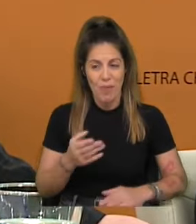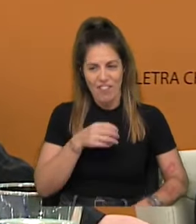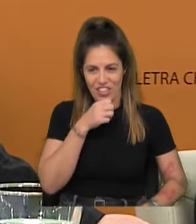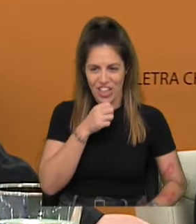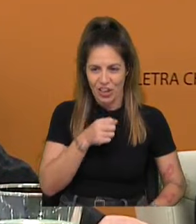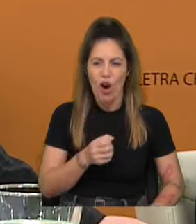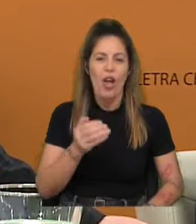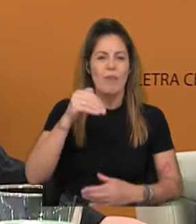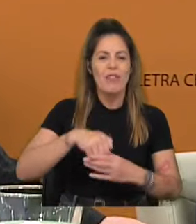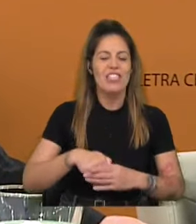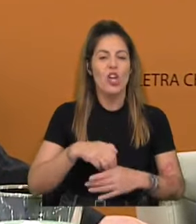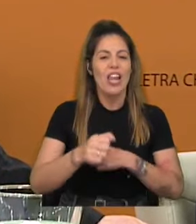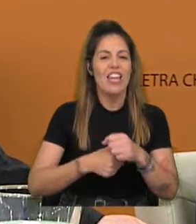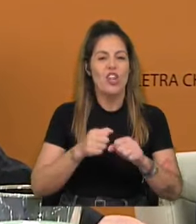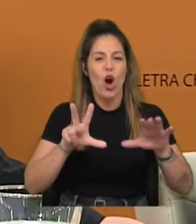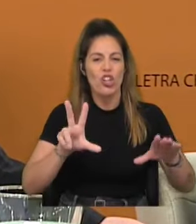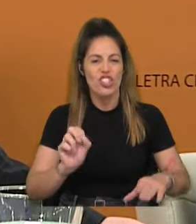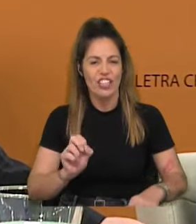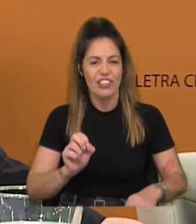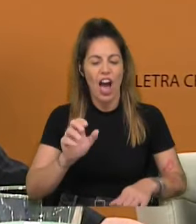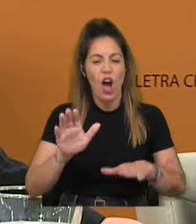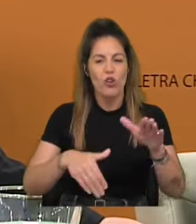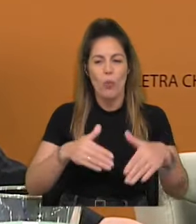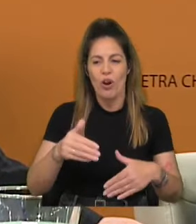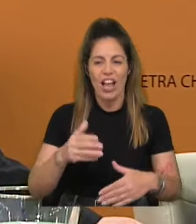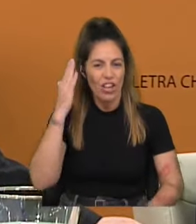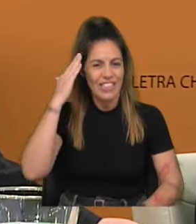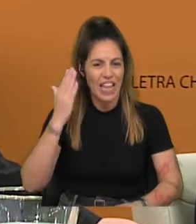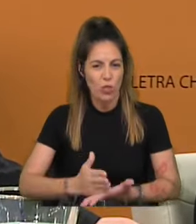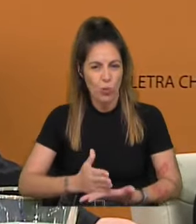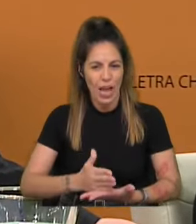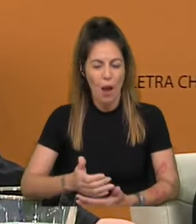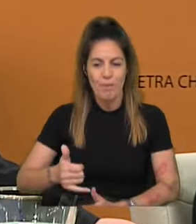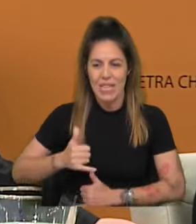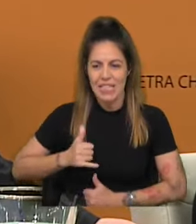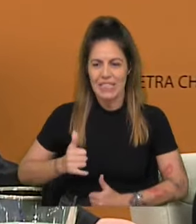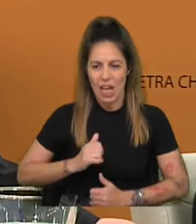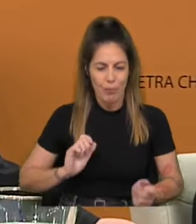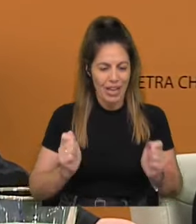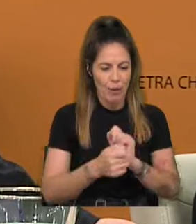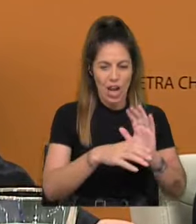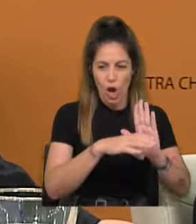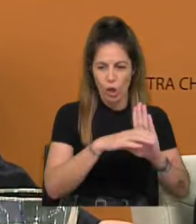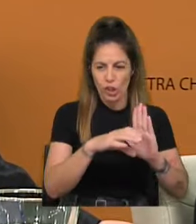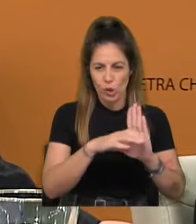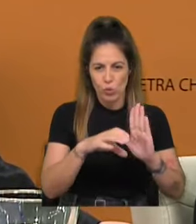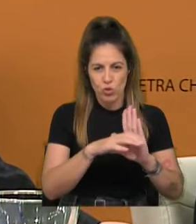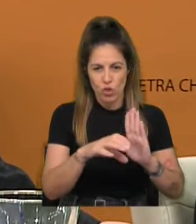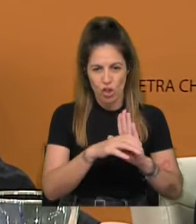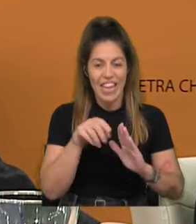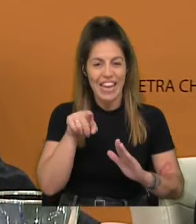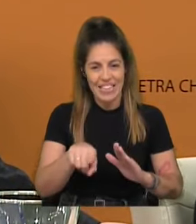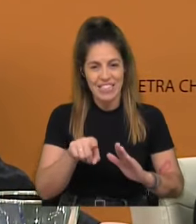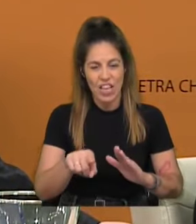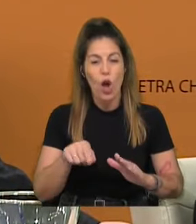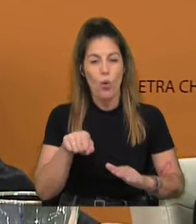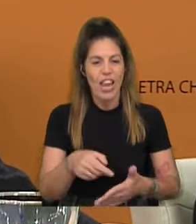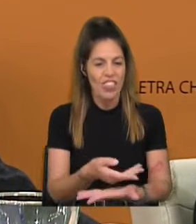plebiscito del 80 convocado por la dictadura militar para cambiar la Constitución y bueno eso fue una